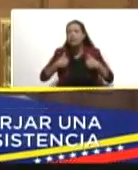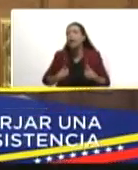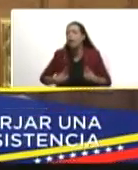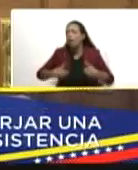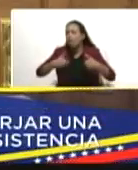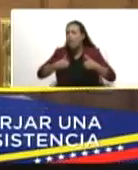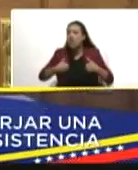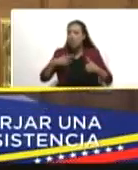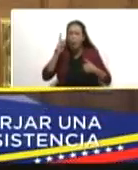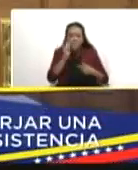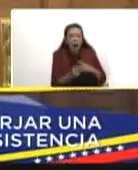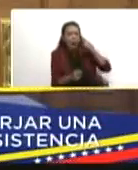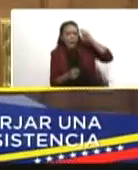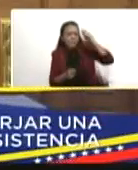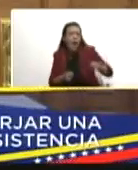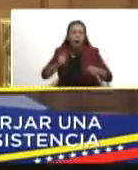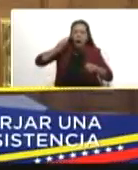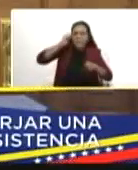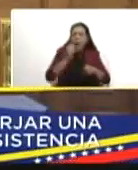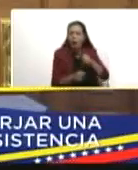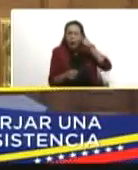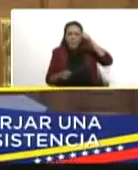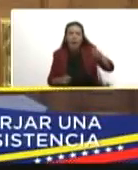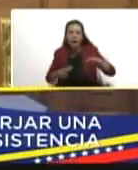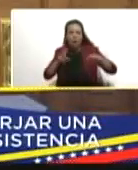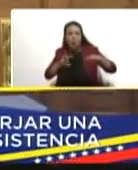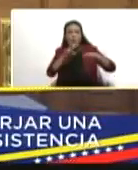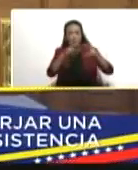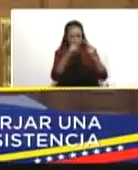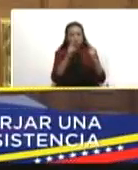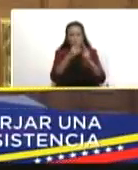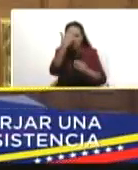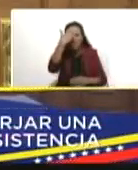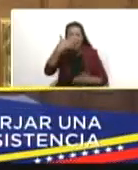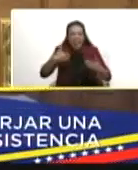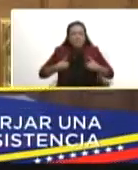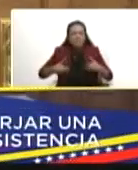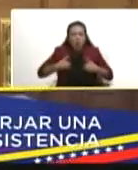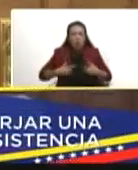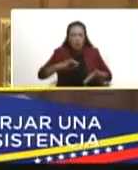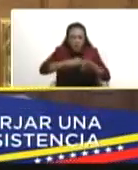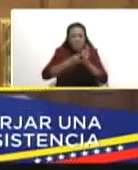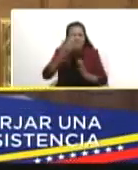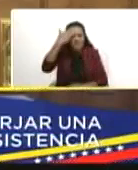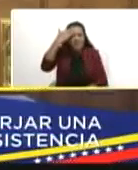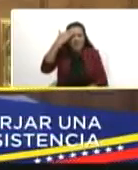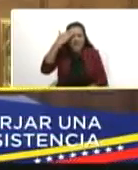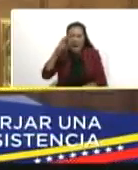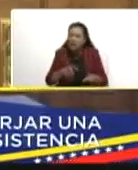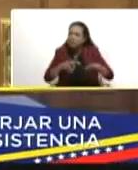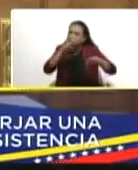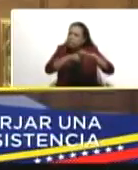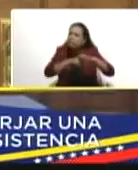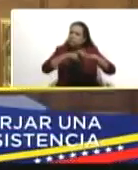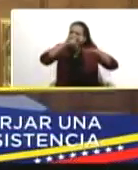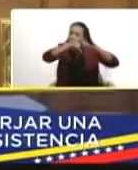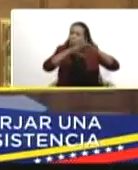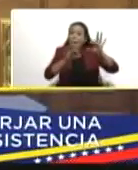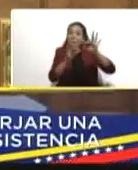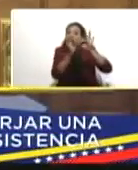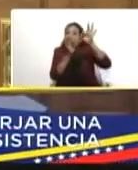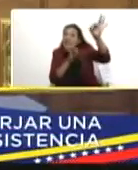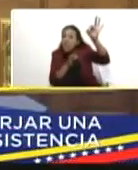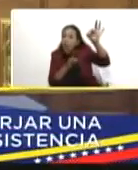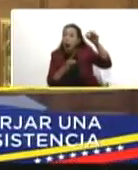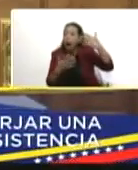yo como escalador de montañas que fui lo conozco perfectamente ese tramo puede ser una distancia mínima en